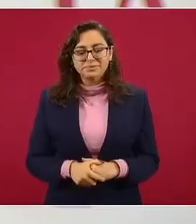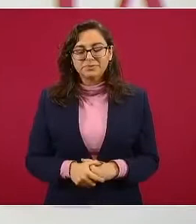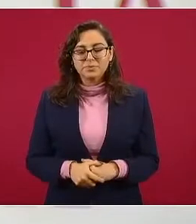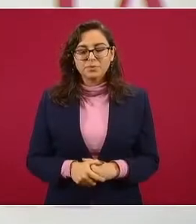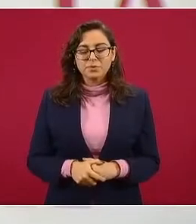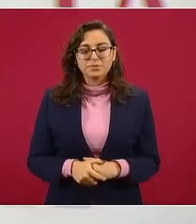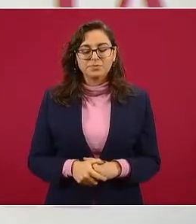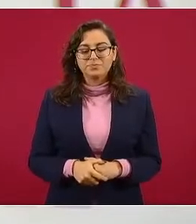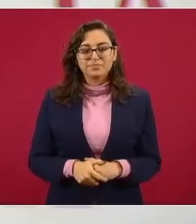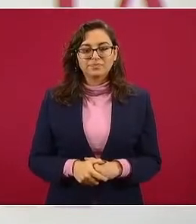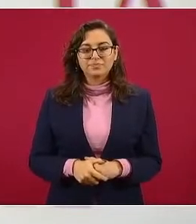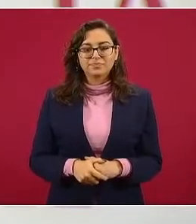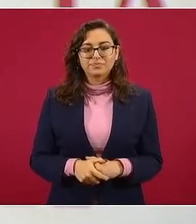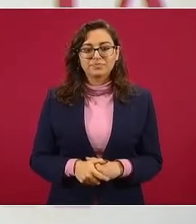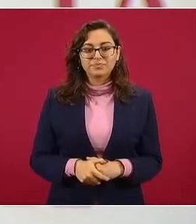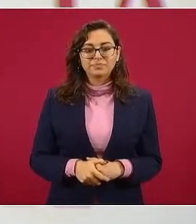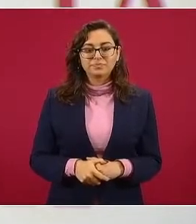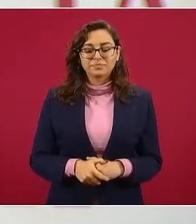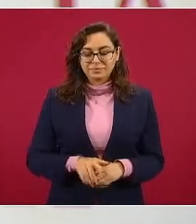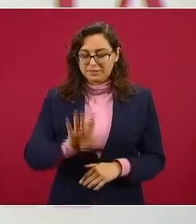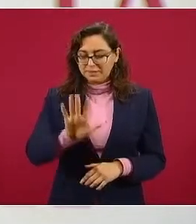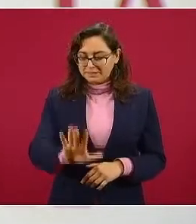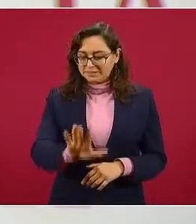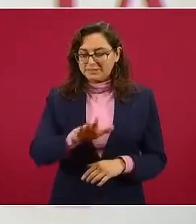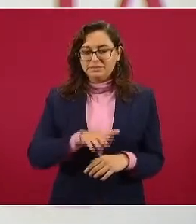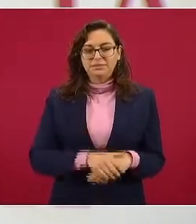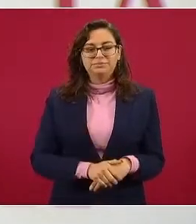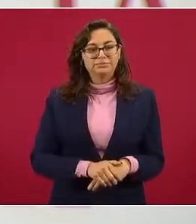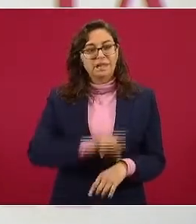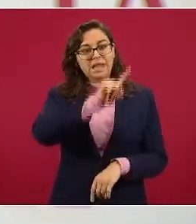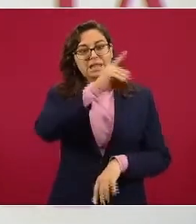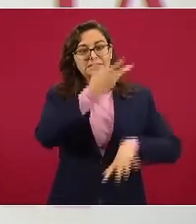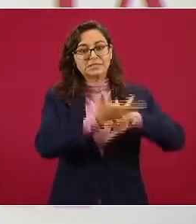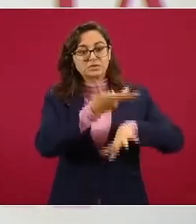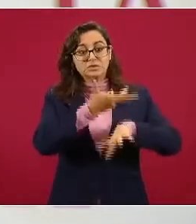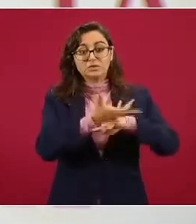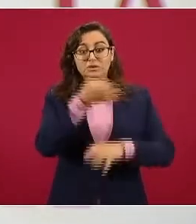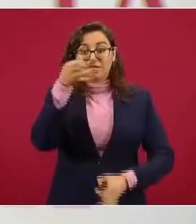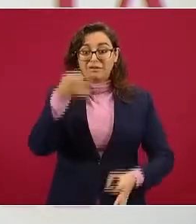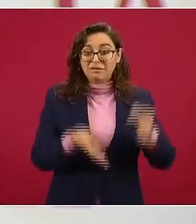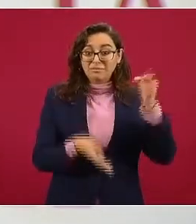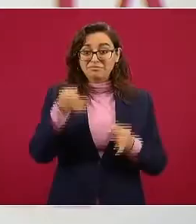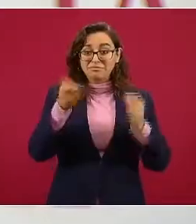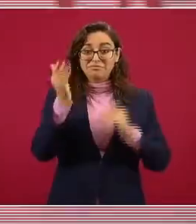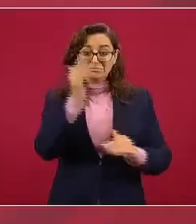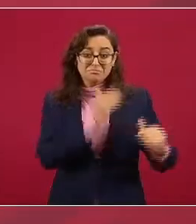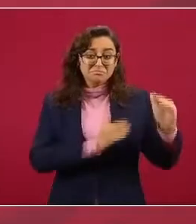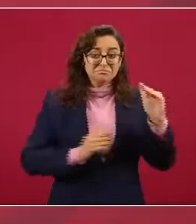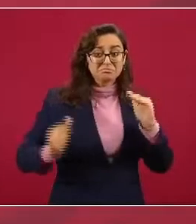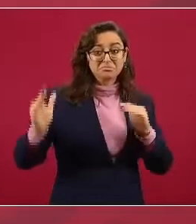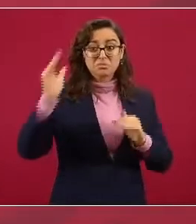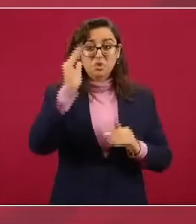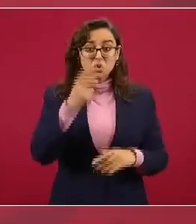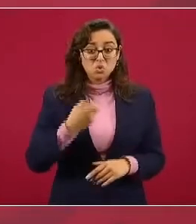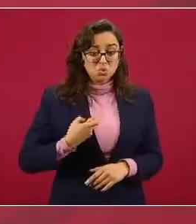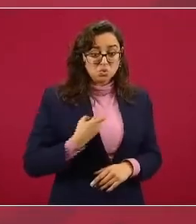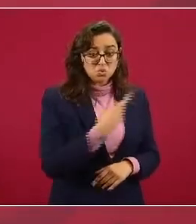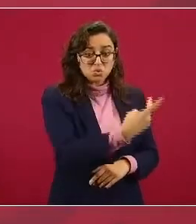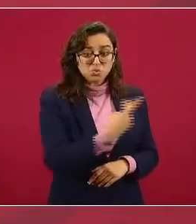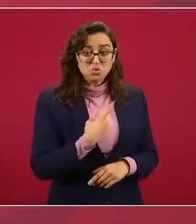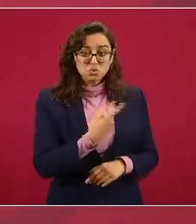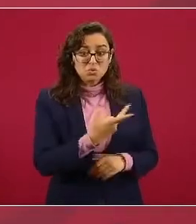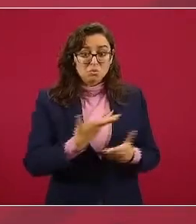conversado con el fiscal general de los Estados Unidos nunca hemos tenido una conversación que tenga